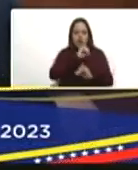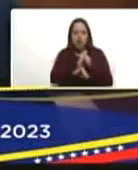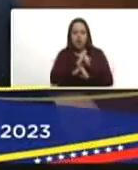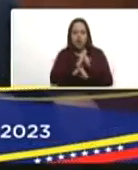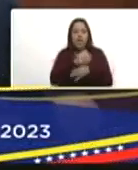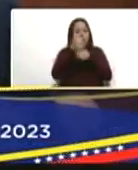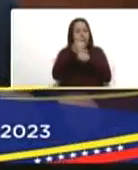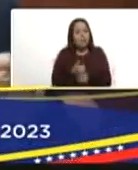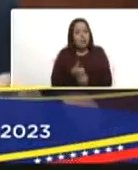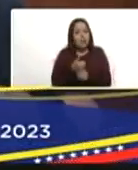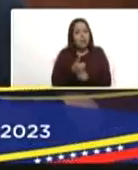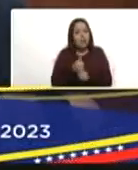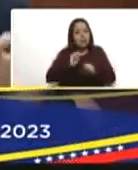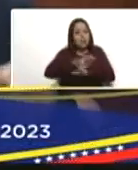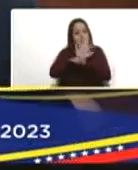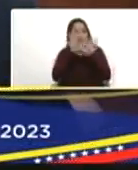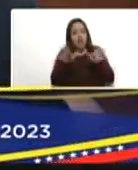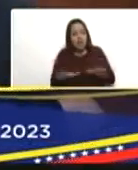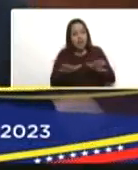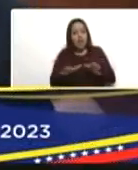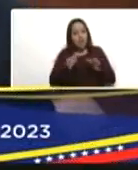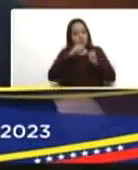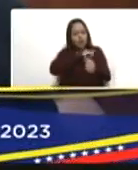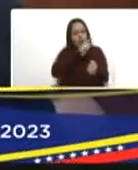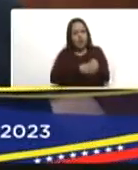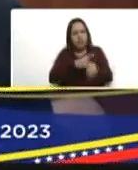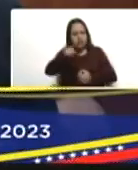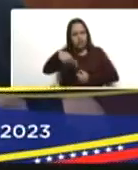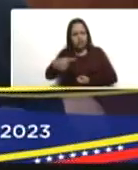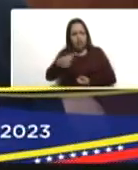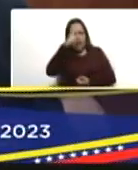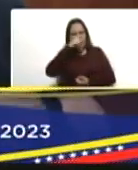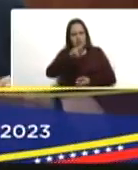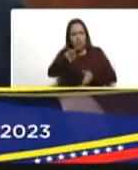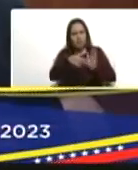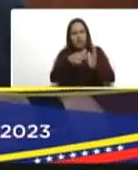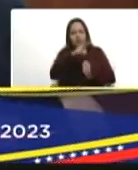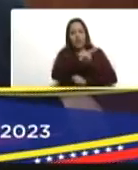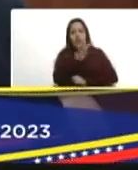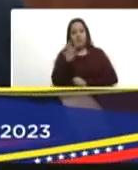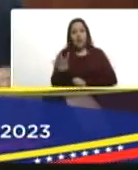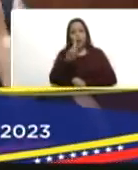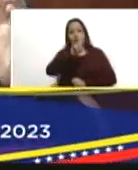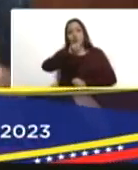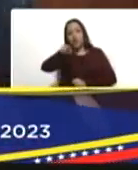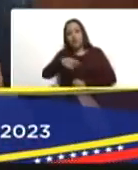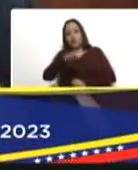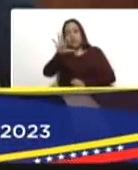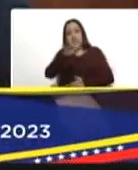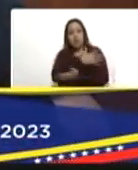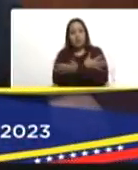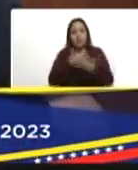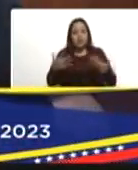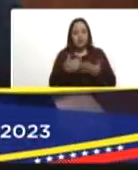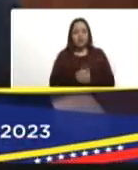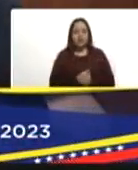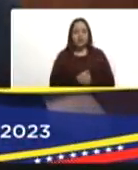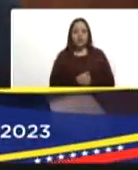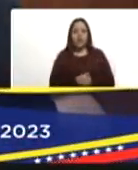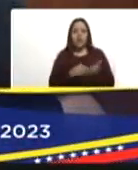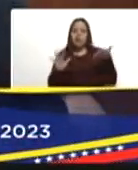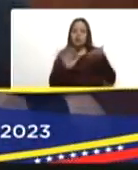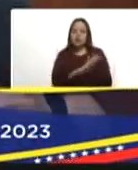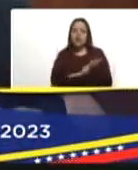proyección Clara precisa y contundente para el año 2024 de 1.5 millones con respecto a las